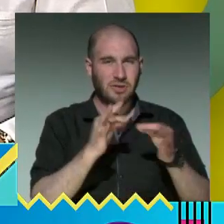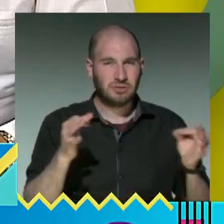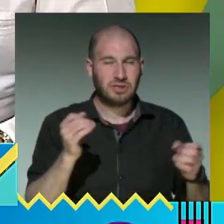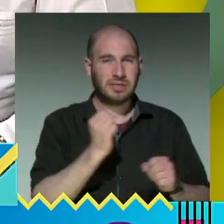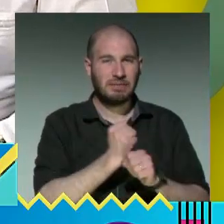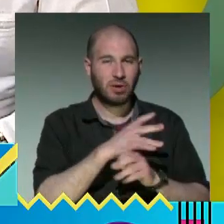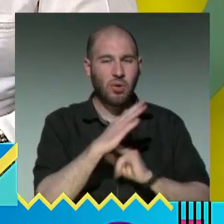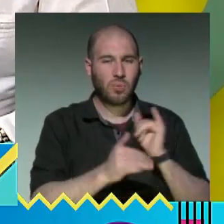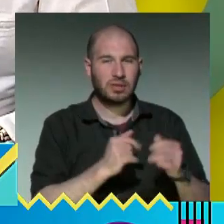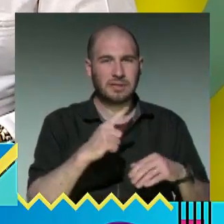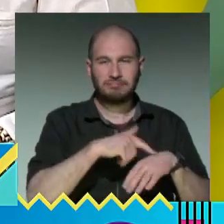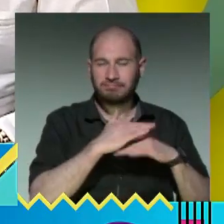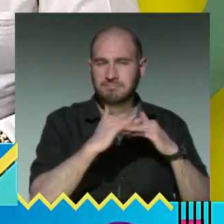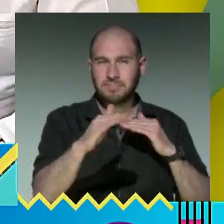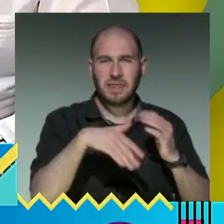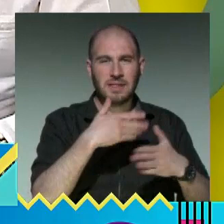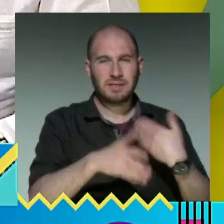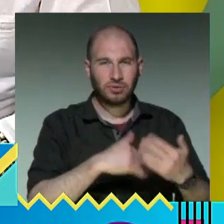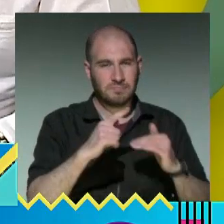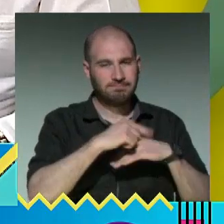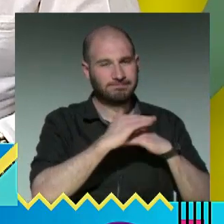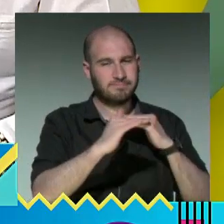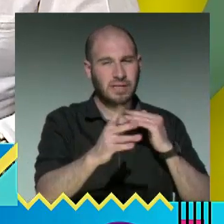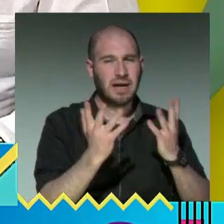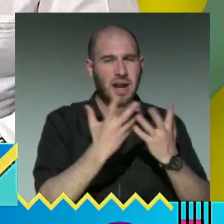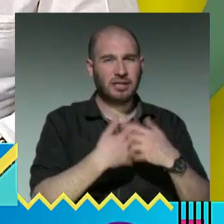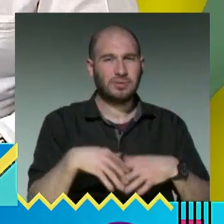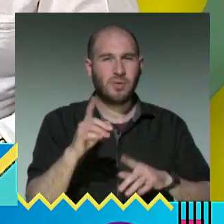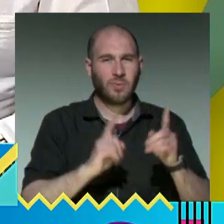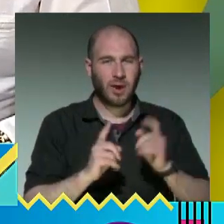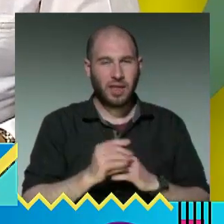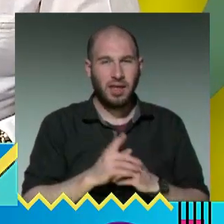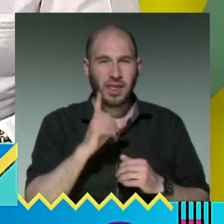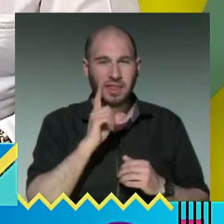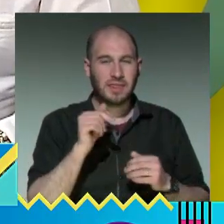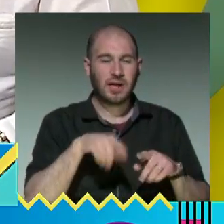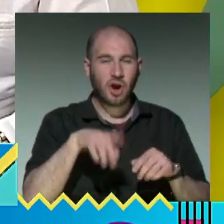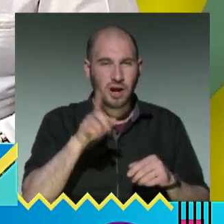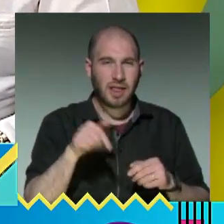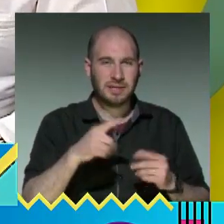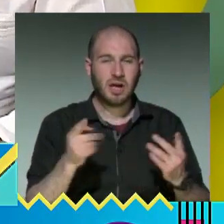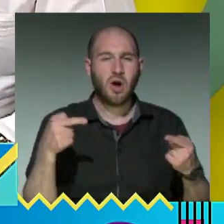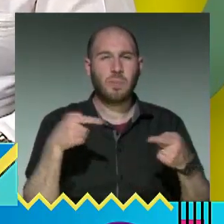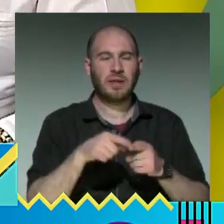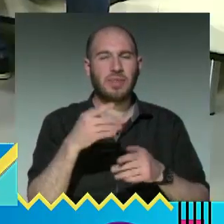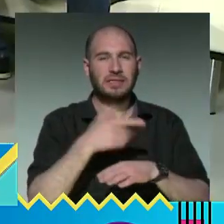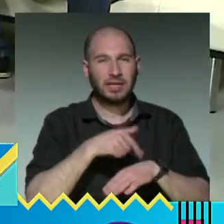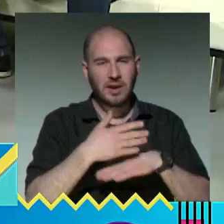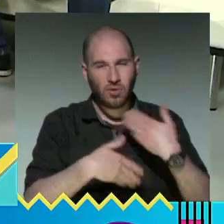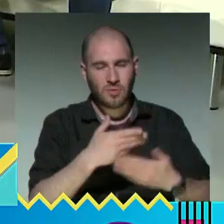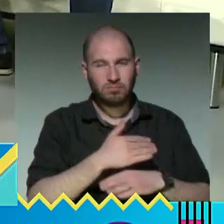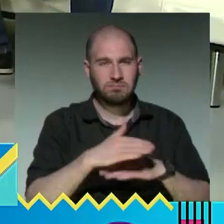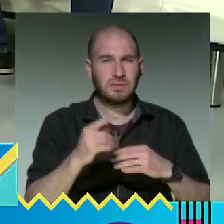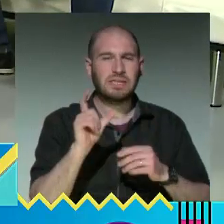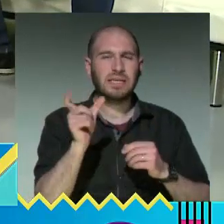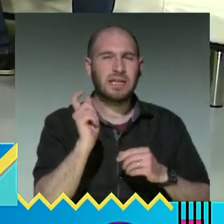trabajo se habla de sustentabilidad, se habla de desarrollo sostenible. ¿Qué relación tienen estas jornadas con los objetivos de desarrollo sostenible? No sé quién